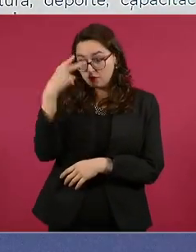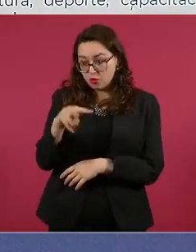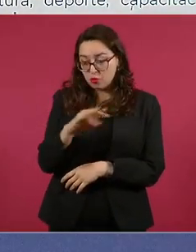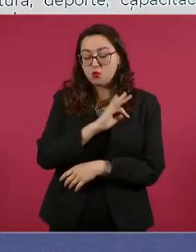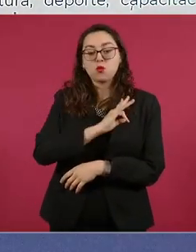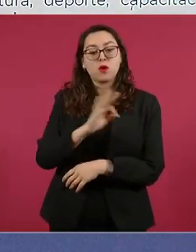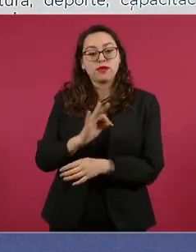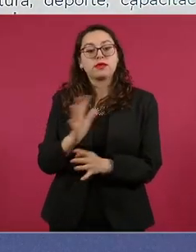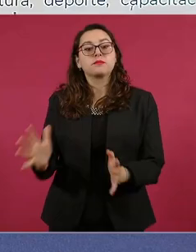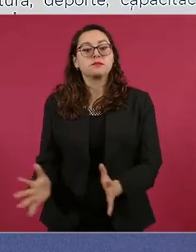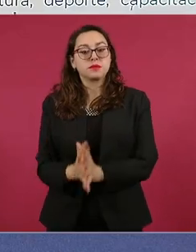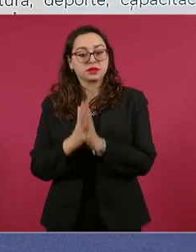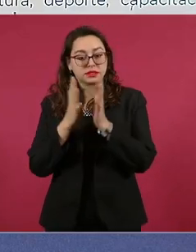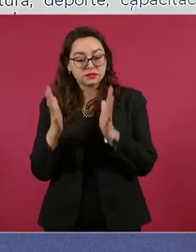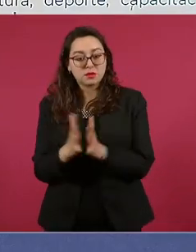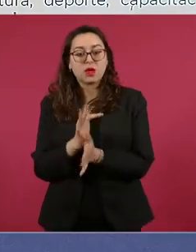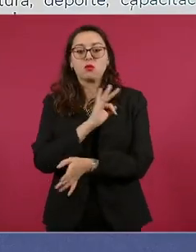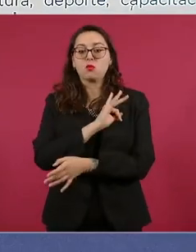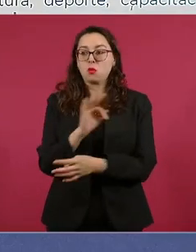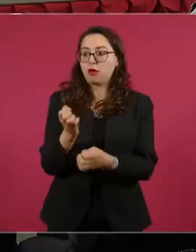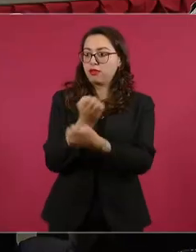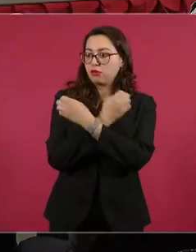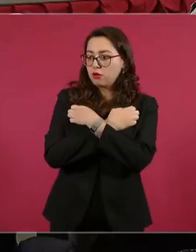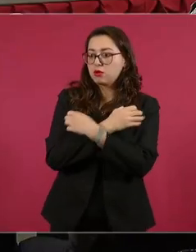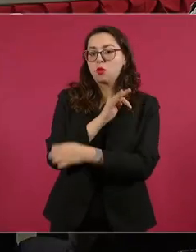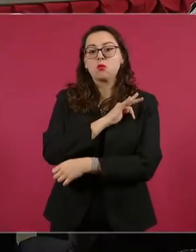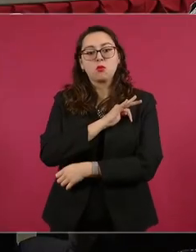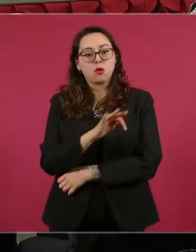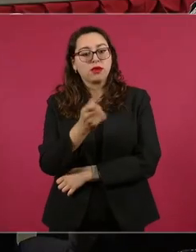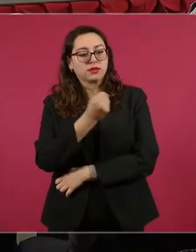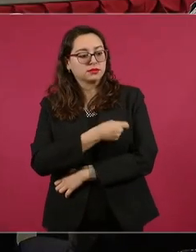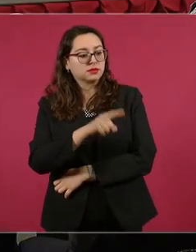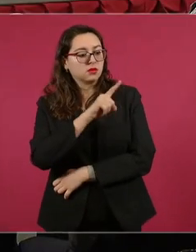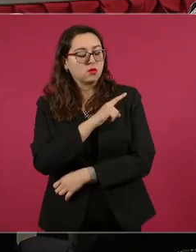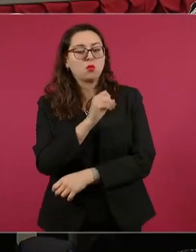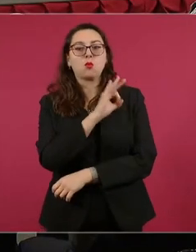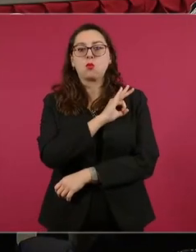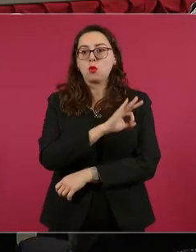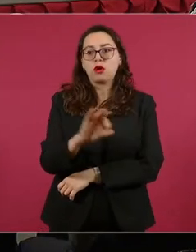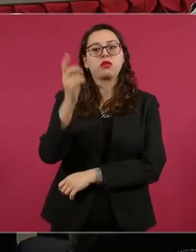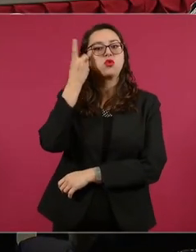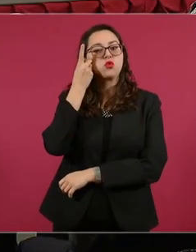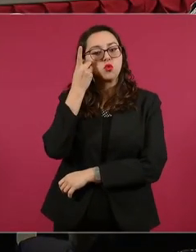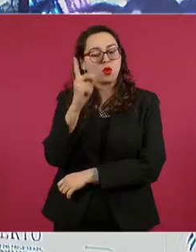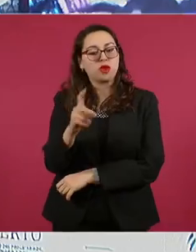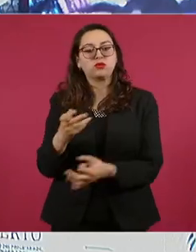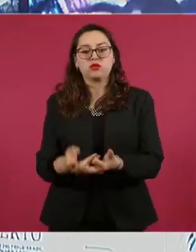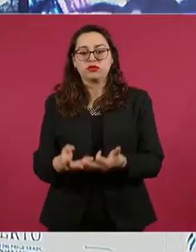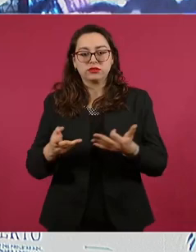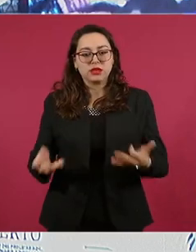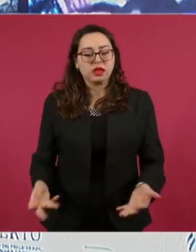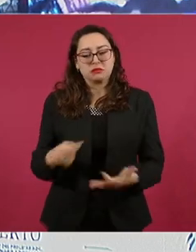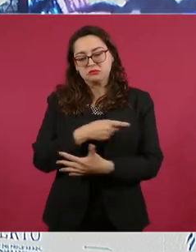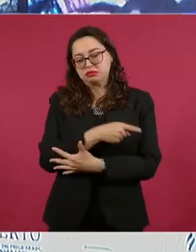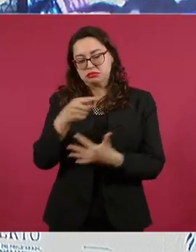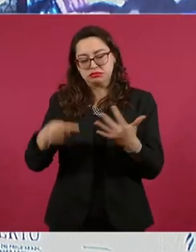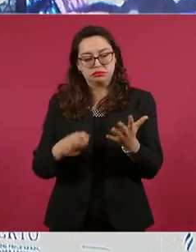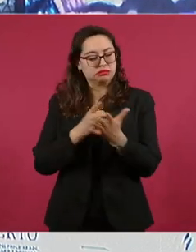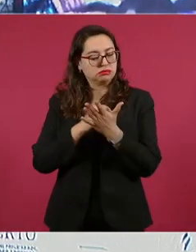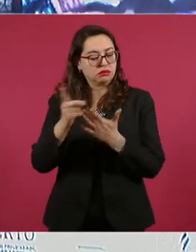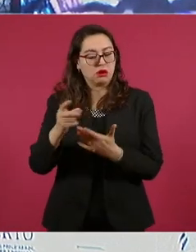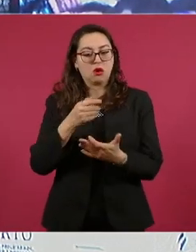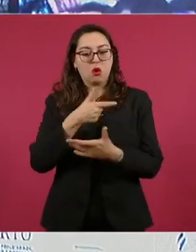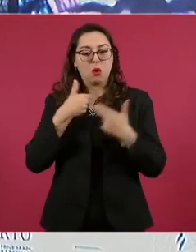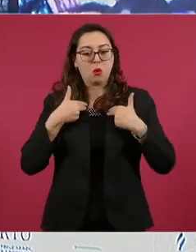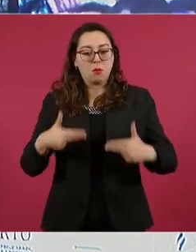de decisiones, a la educación, la salud, la propiedad y posesión de la tierra y demás derechos humanos. Y también